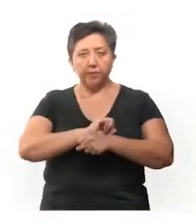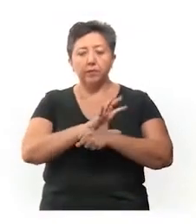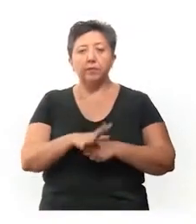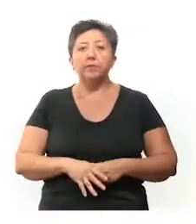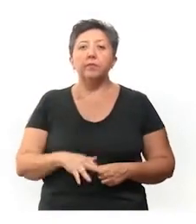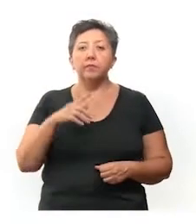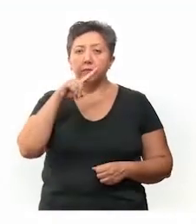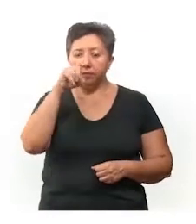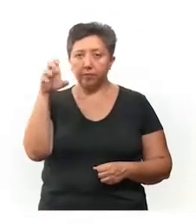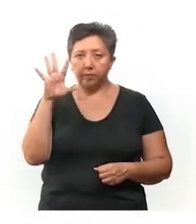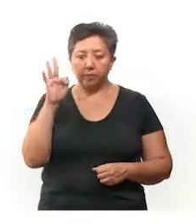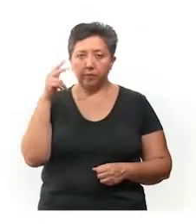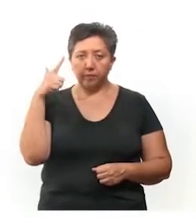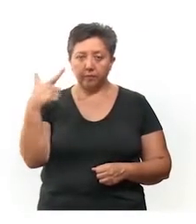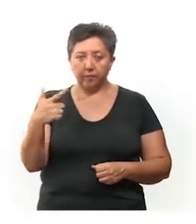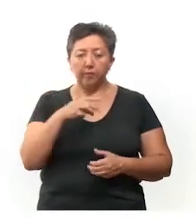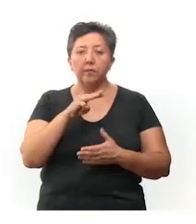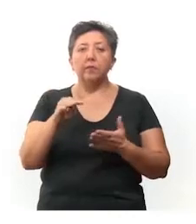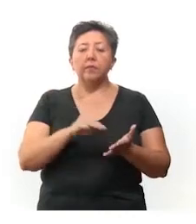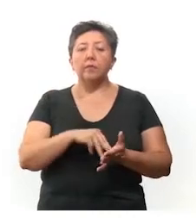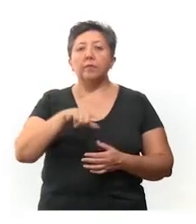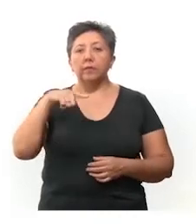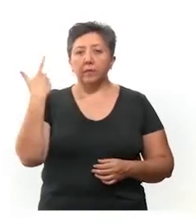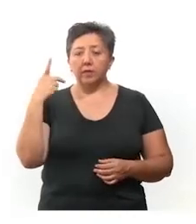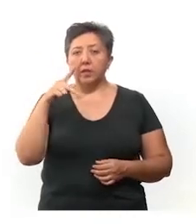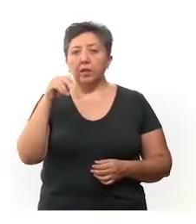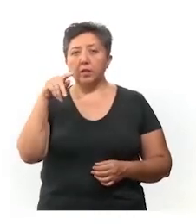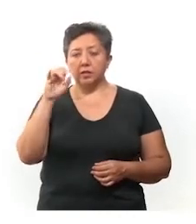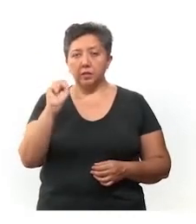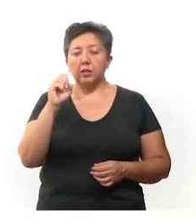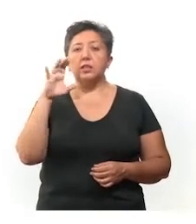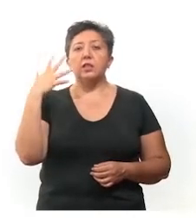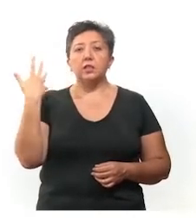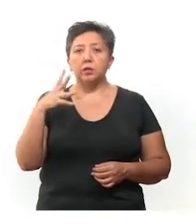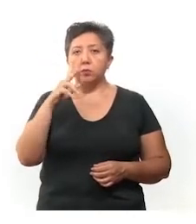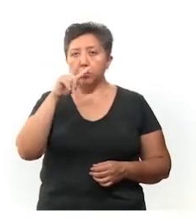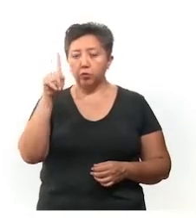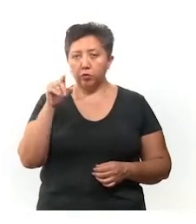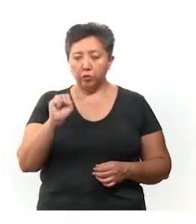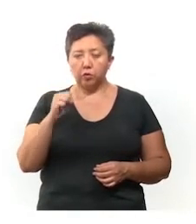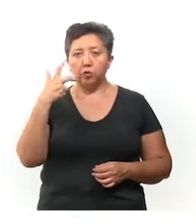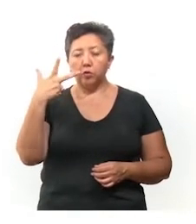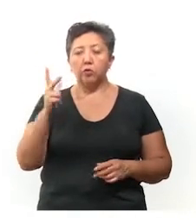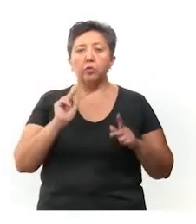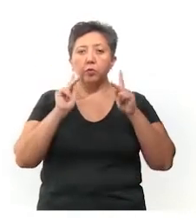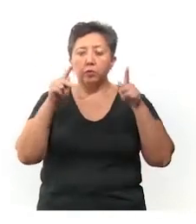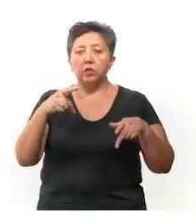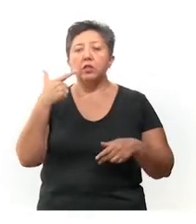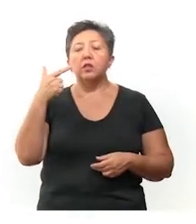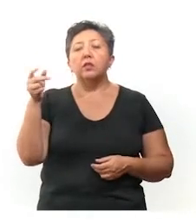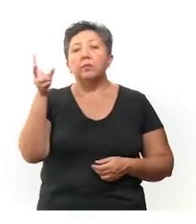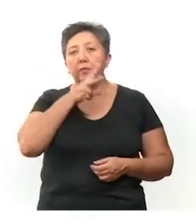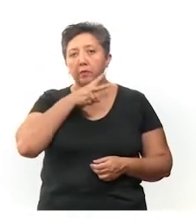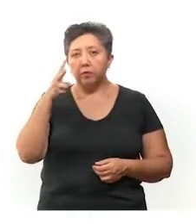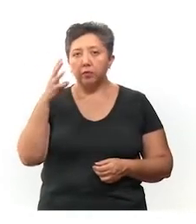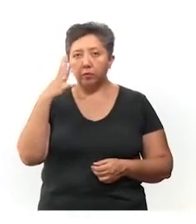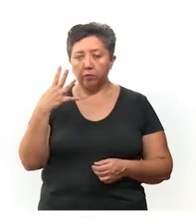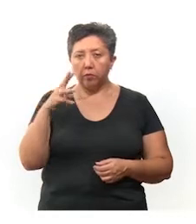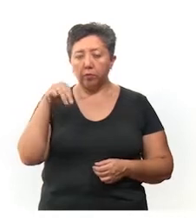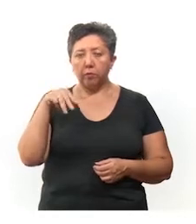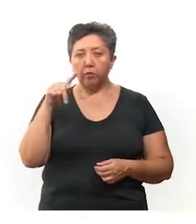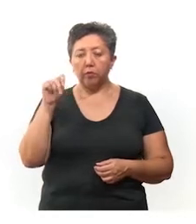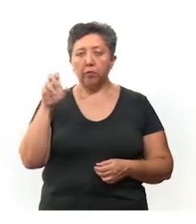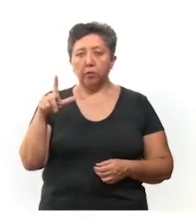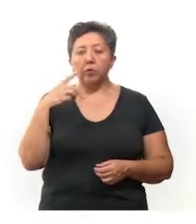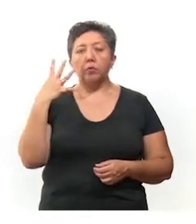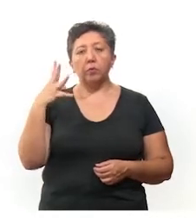coronavirus, 147 en Mérida, 12 en Canacín, 10 en Buxots, 8 en Progreso, 7 en Valladolid, 4 en Motul